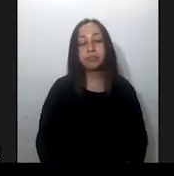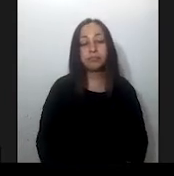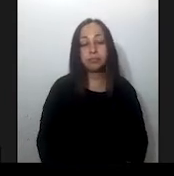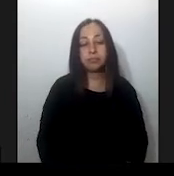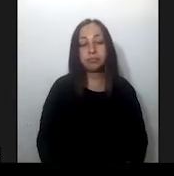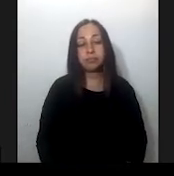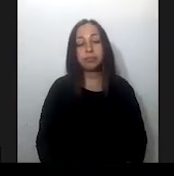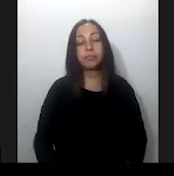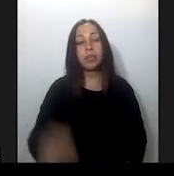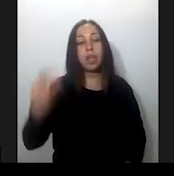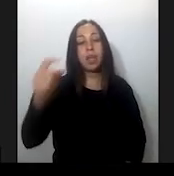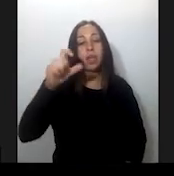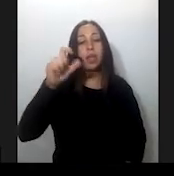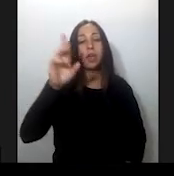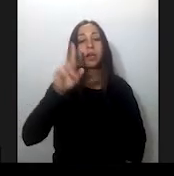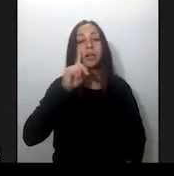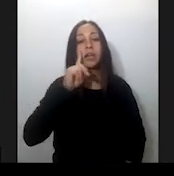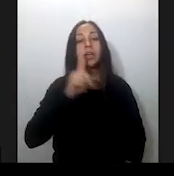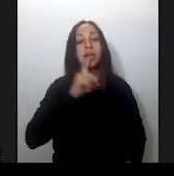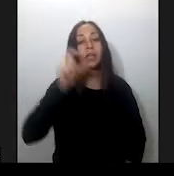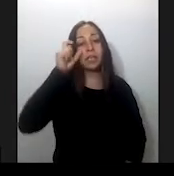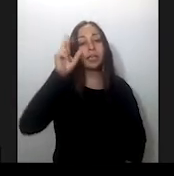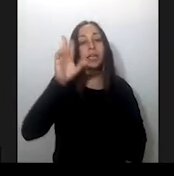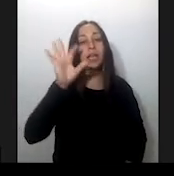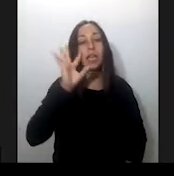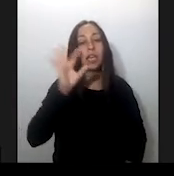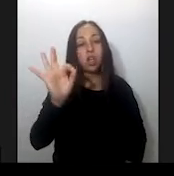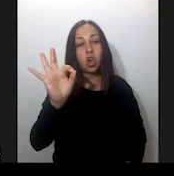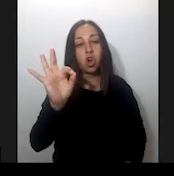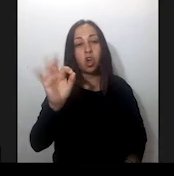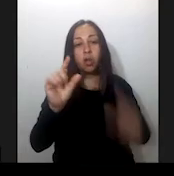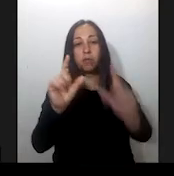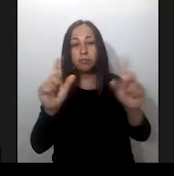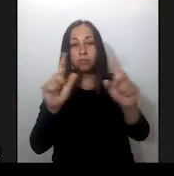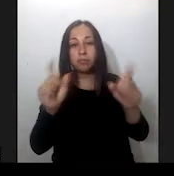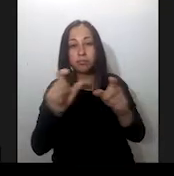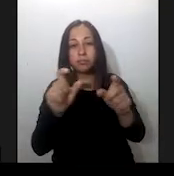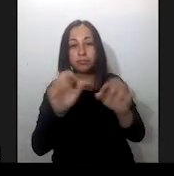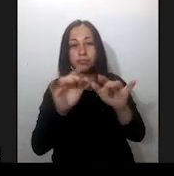Seleccionamos. Criterio. Habíamos dicho que era París.